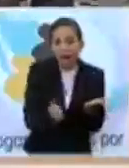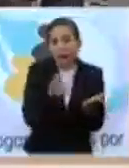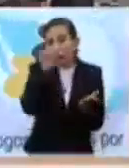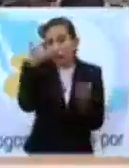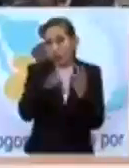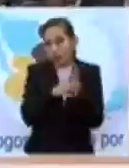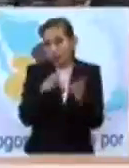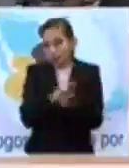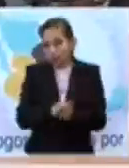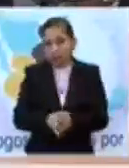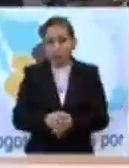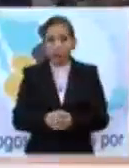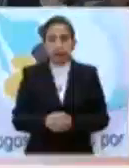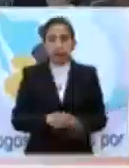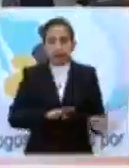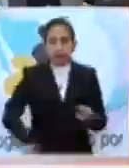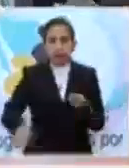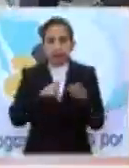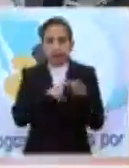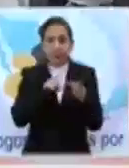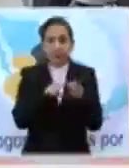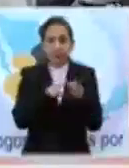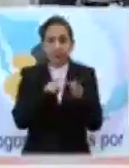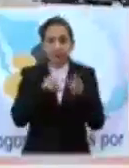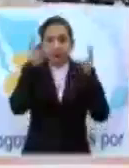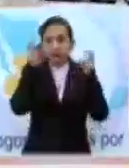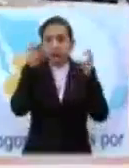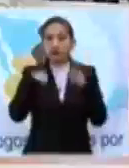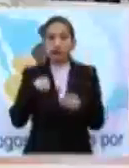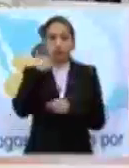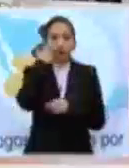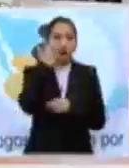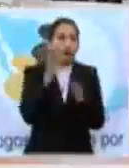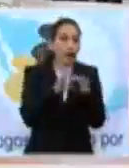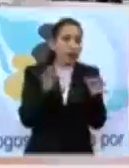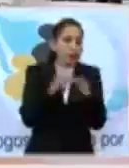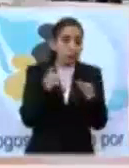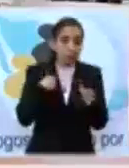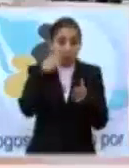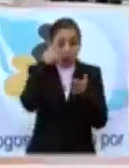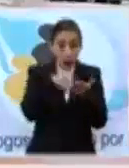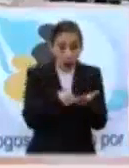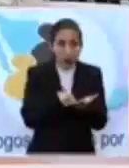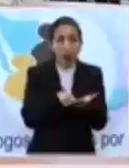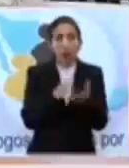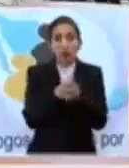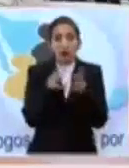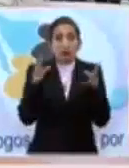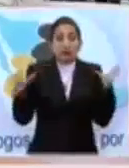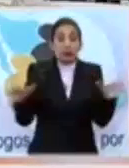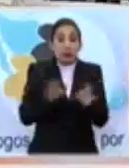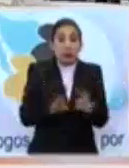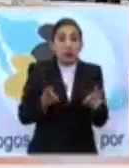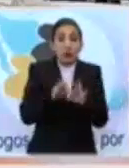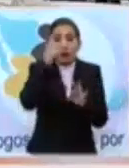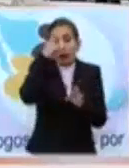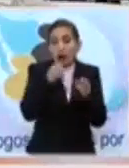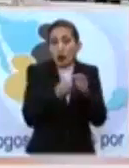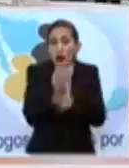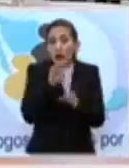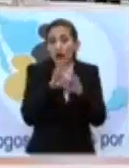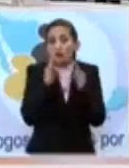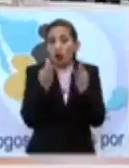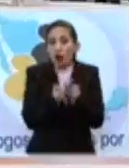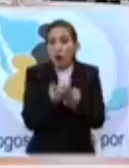de objetivos. Un segundo tema que quisiera comentar y que me parece también de una enorme relevancia para el nuevo diseño de